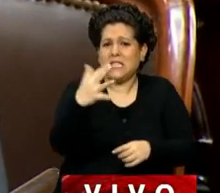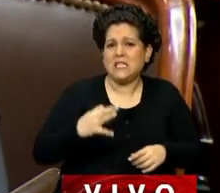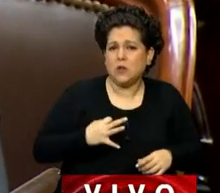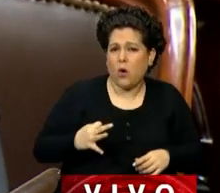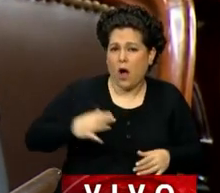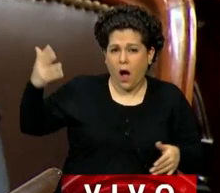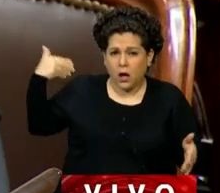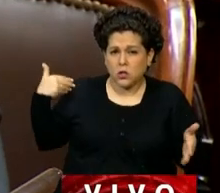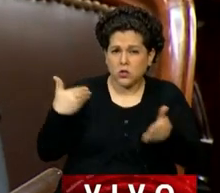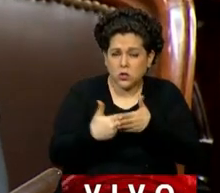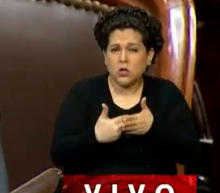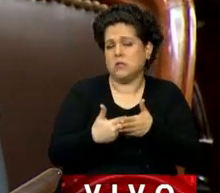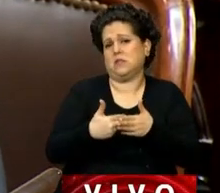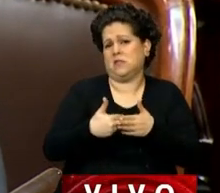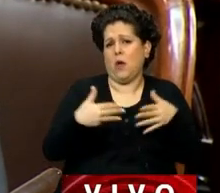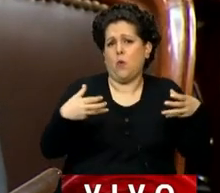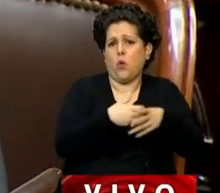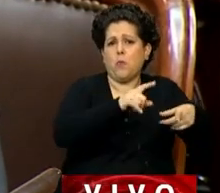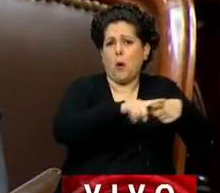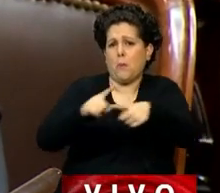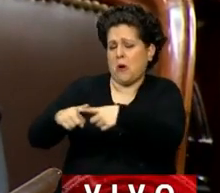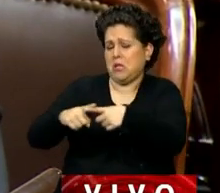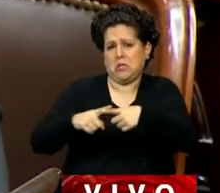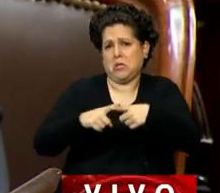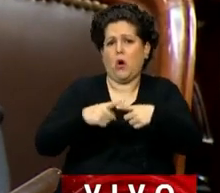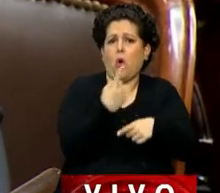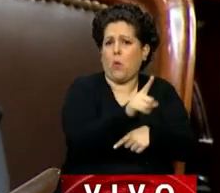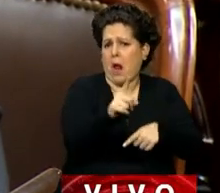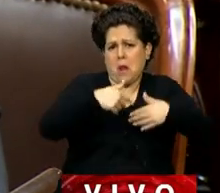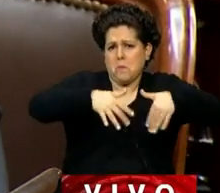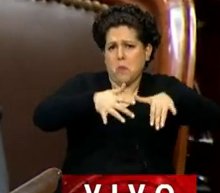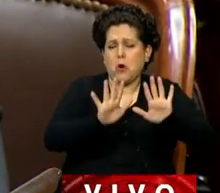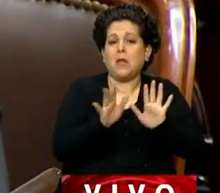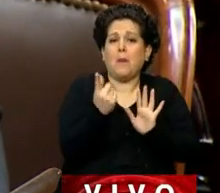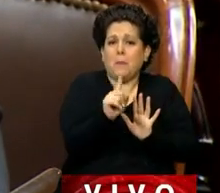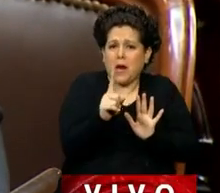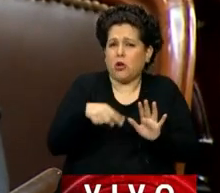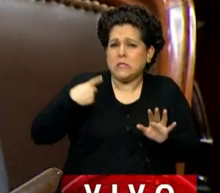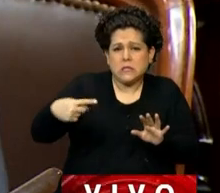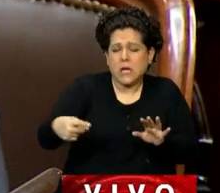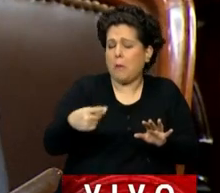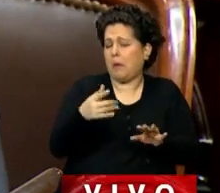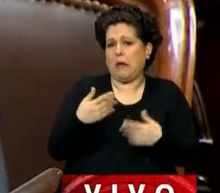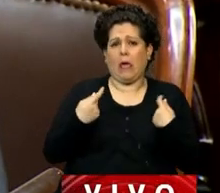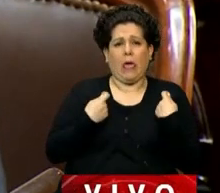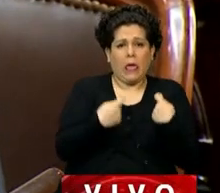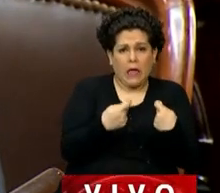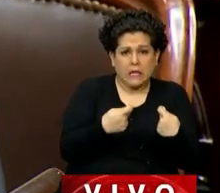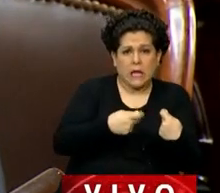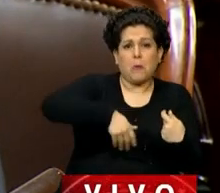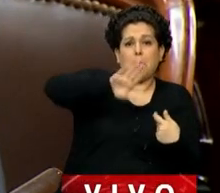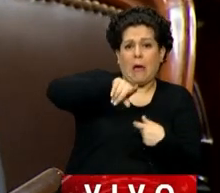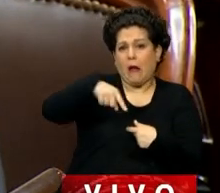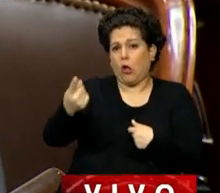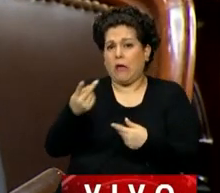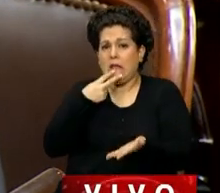años y sin distinción de partidos políticos que sistemáticamente gastamos más de lo que